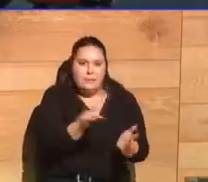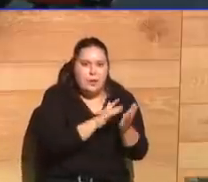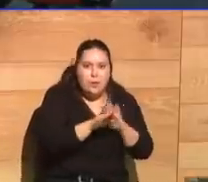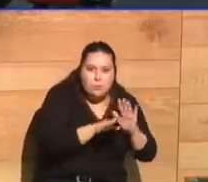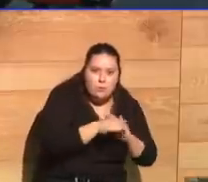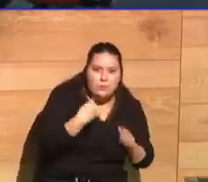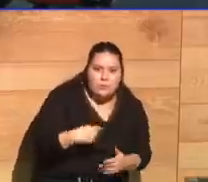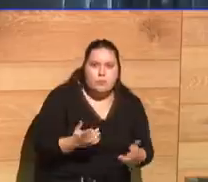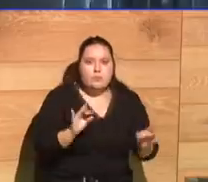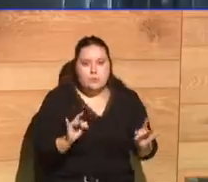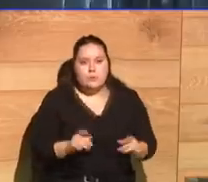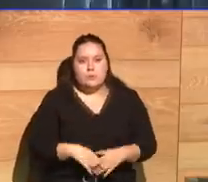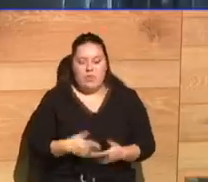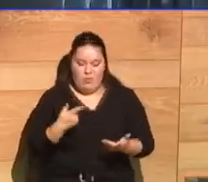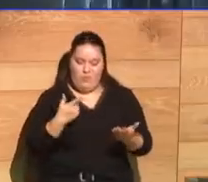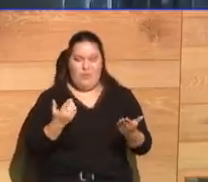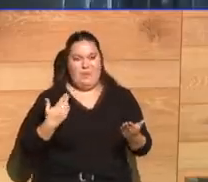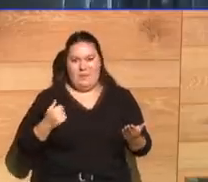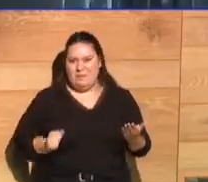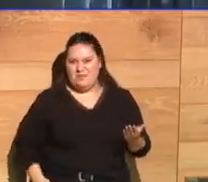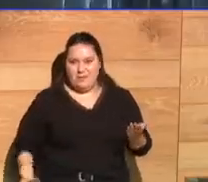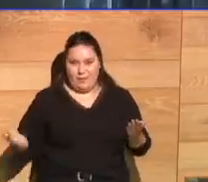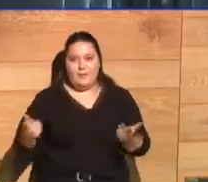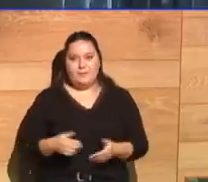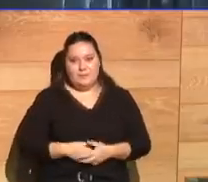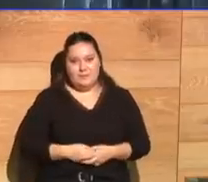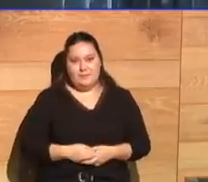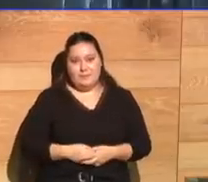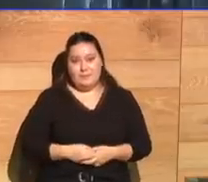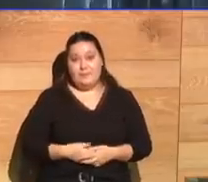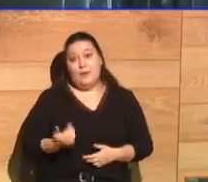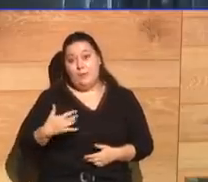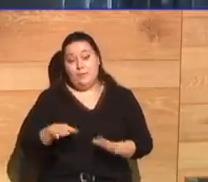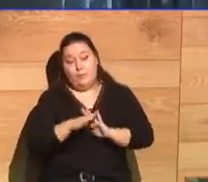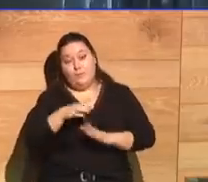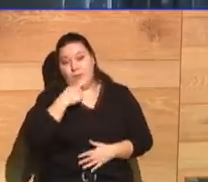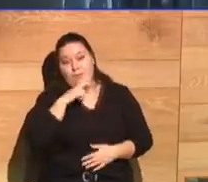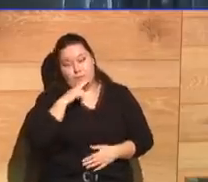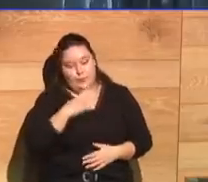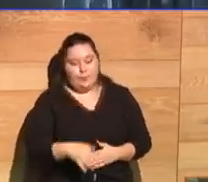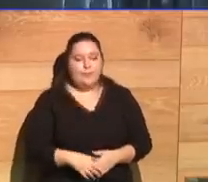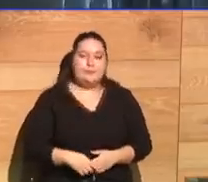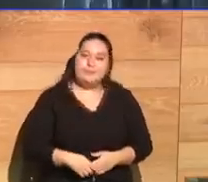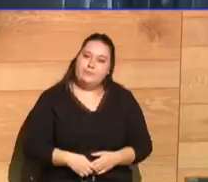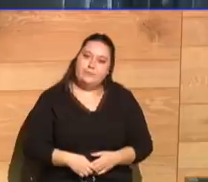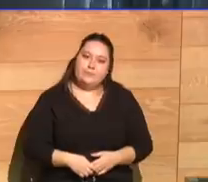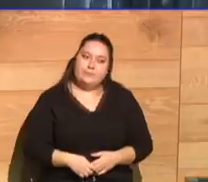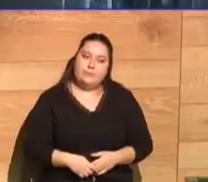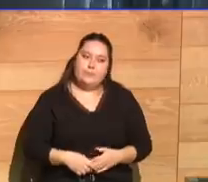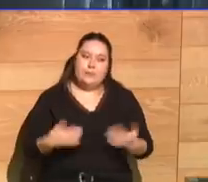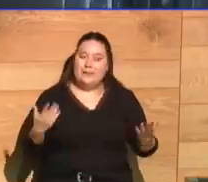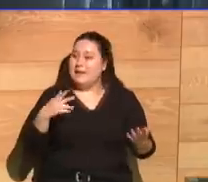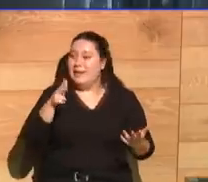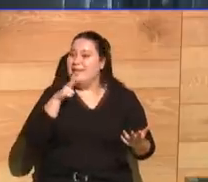entonces Richard Donner dice, menuda mierda. Y... Mira, podría haber seguido el retrete. Y entonces llama a Tom Mankiewicz. Juan, no